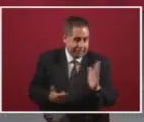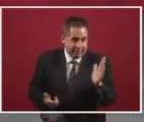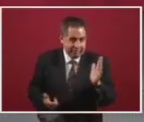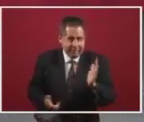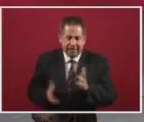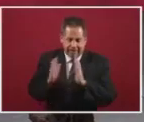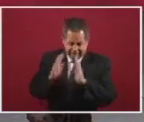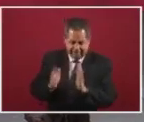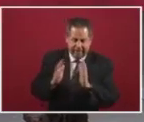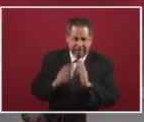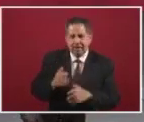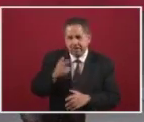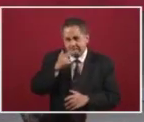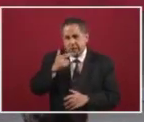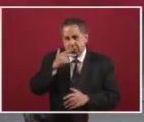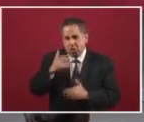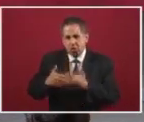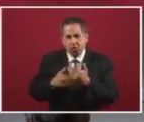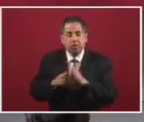están